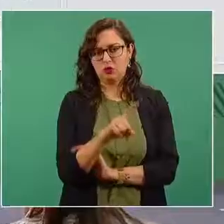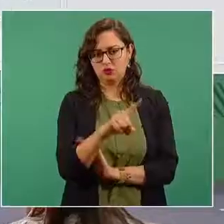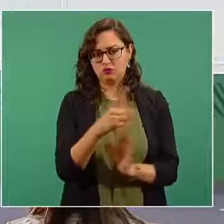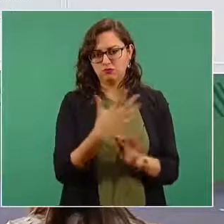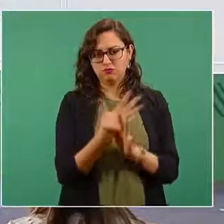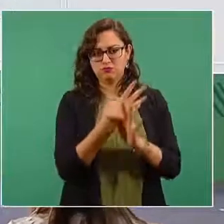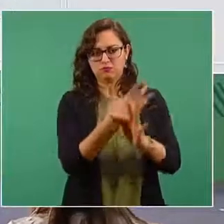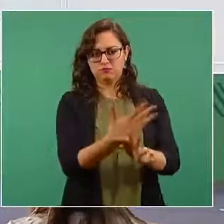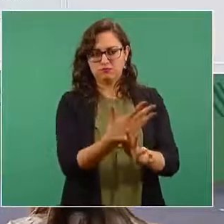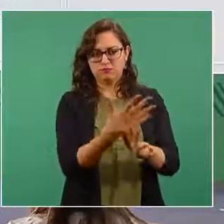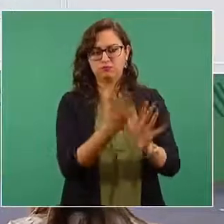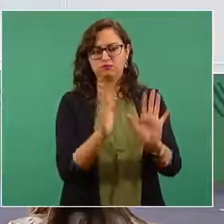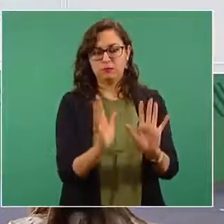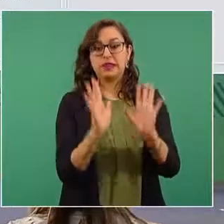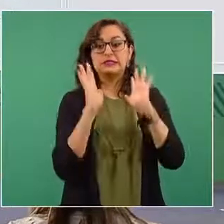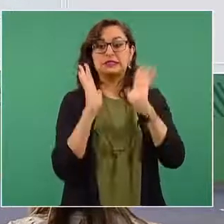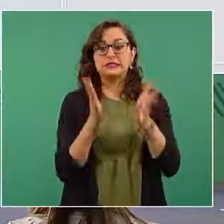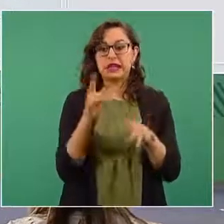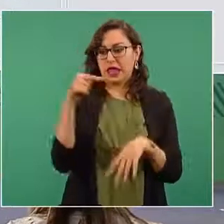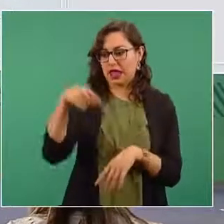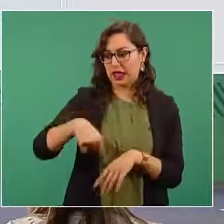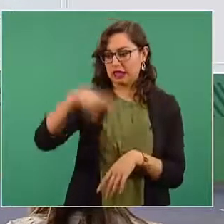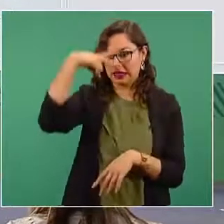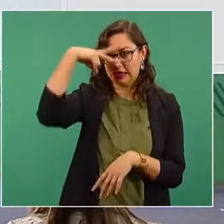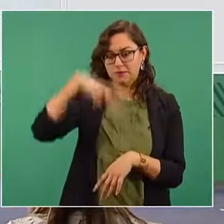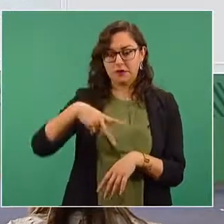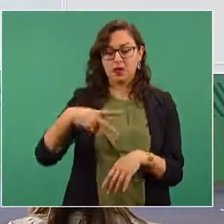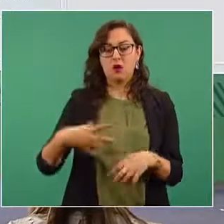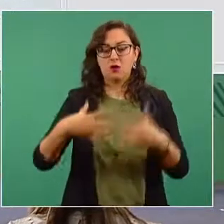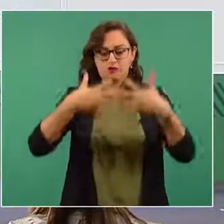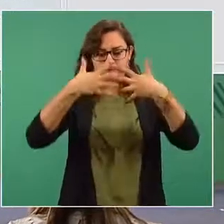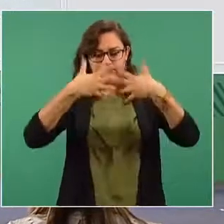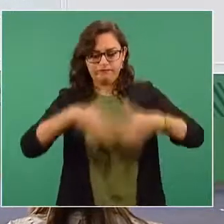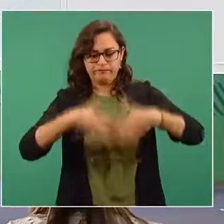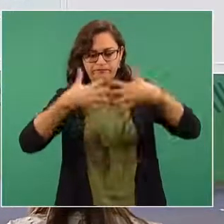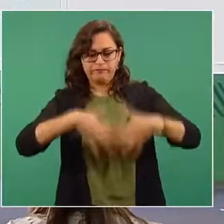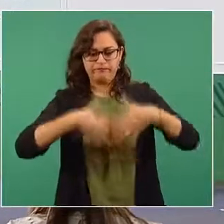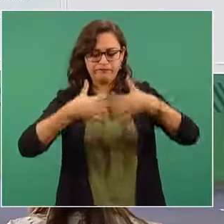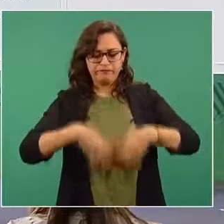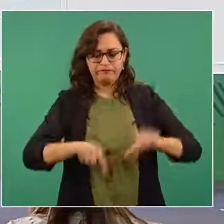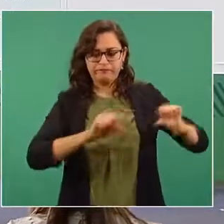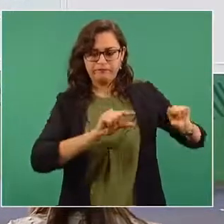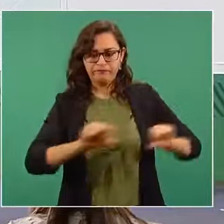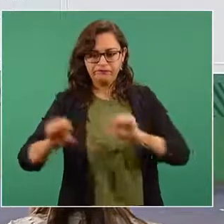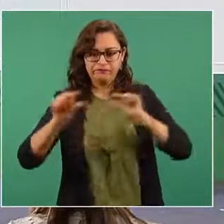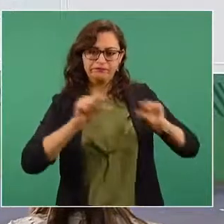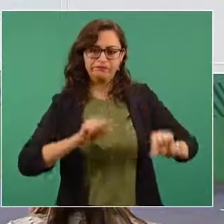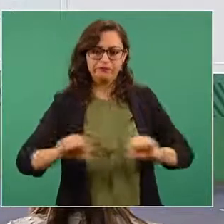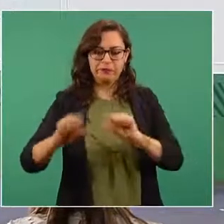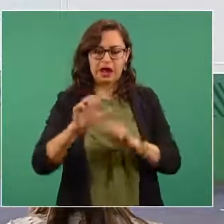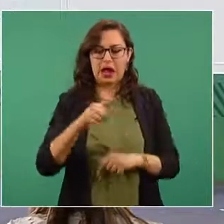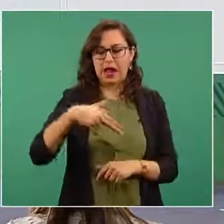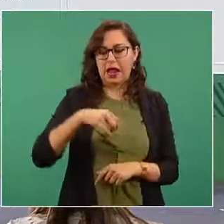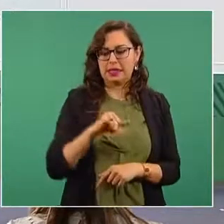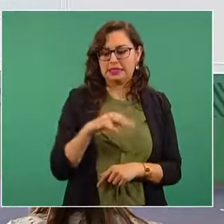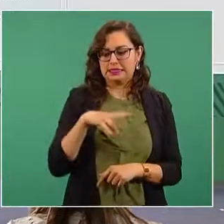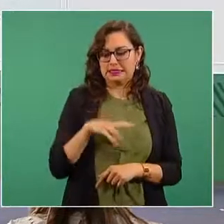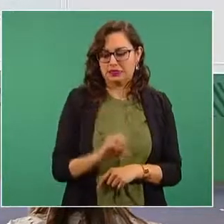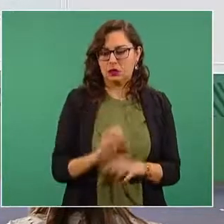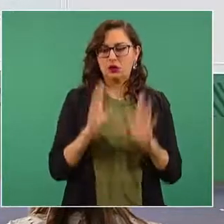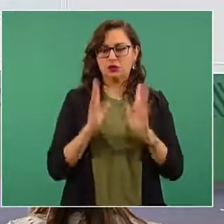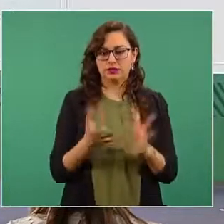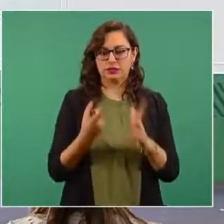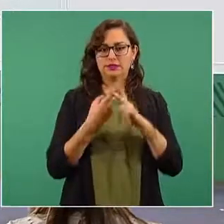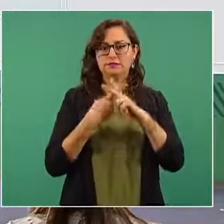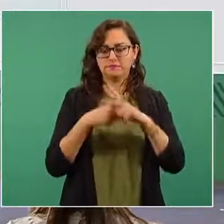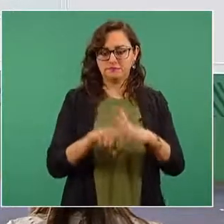en México se inició la producción de vacunas de esta empresa. También ya ustedes están informados de lo